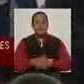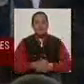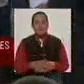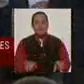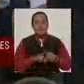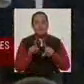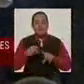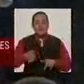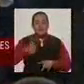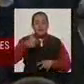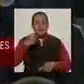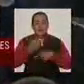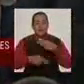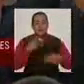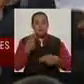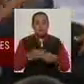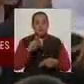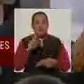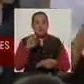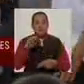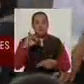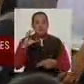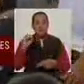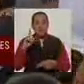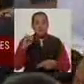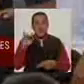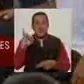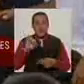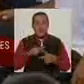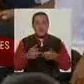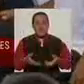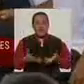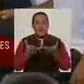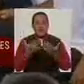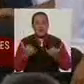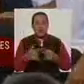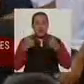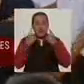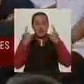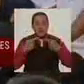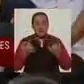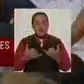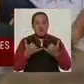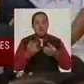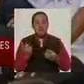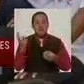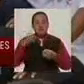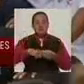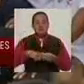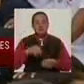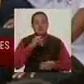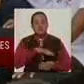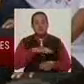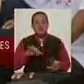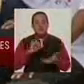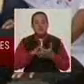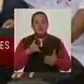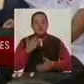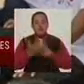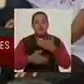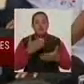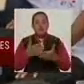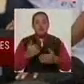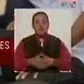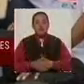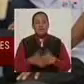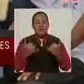jefe nacional de RENIEC para participar de esta acción cívica de inclusión social que se viene desarrollando